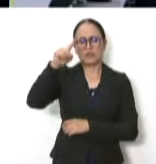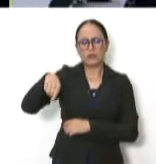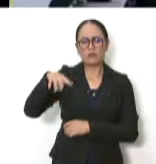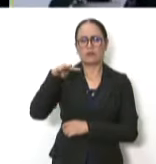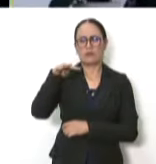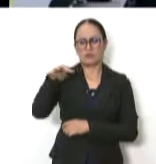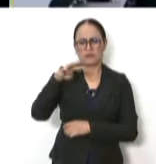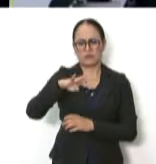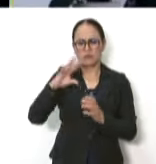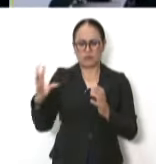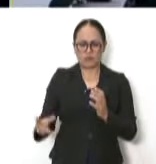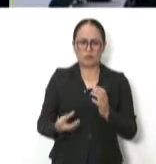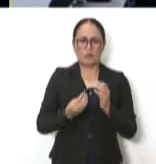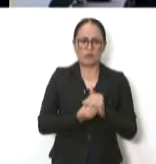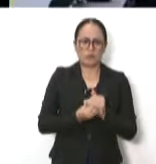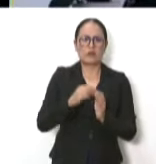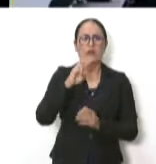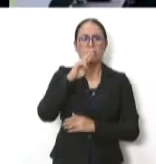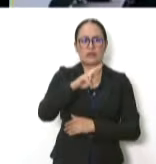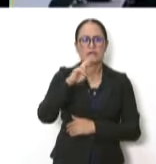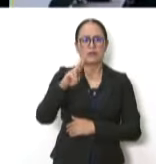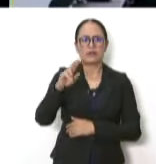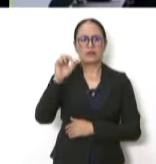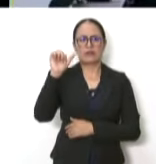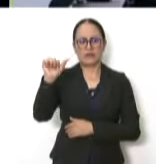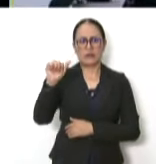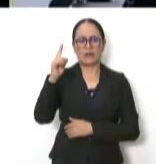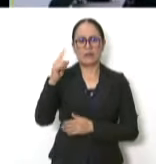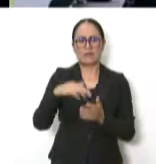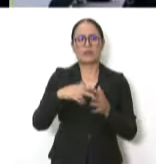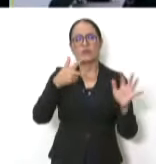1790/19 y su acumulado RRA